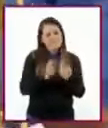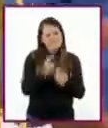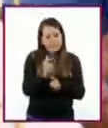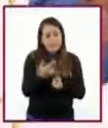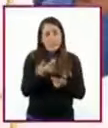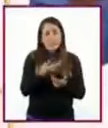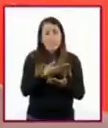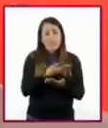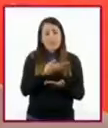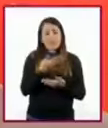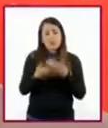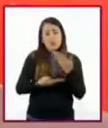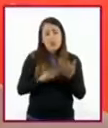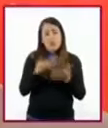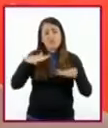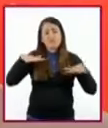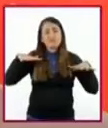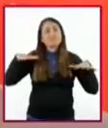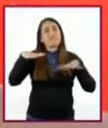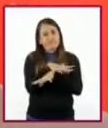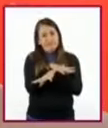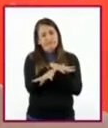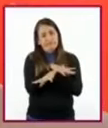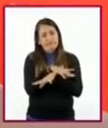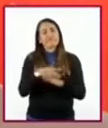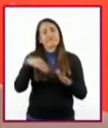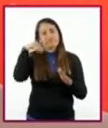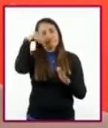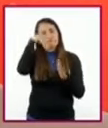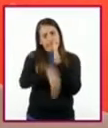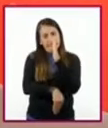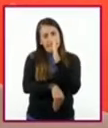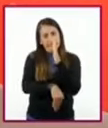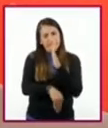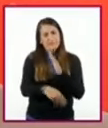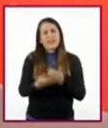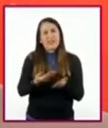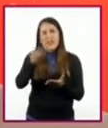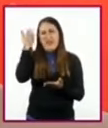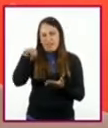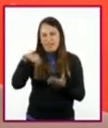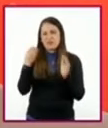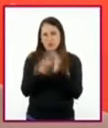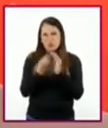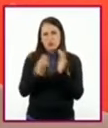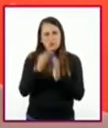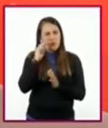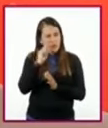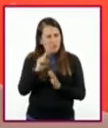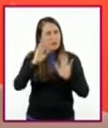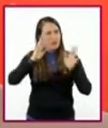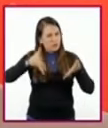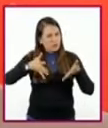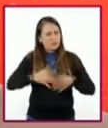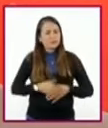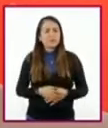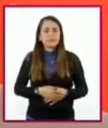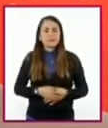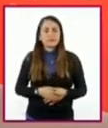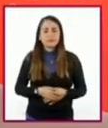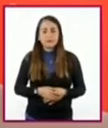consecuencias en la biodiversidad y ecosistemas, como lo vimos en sesiones anteriores, cuando se tomó como